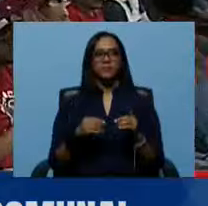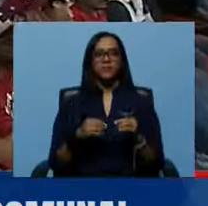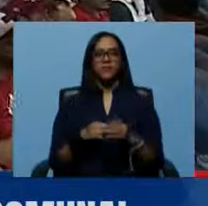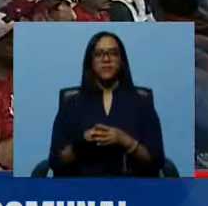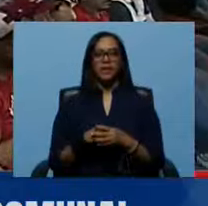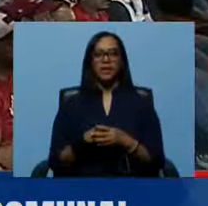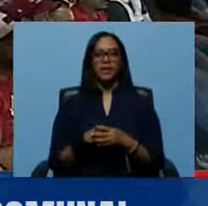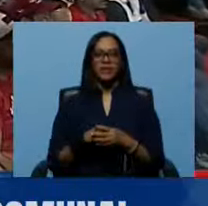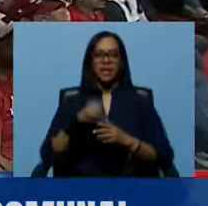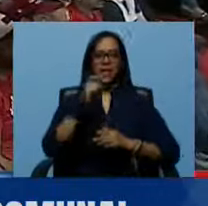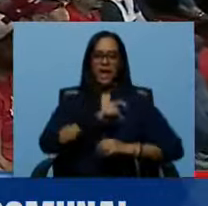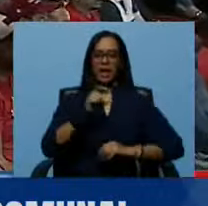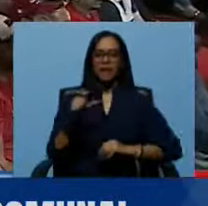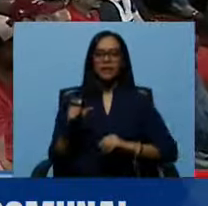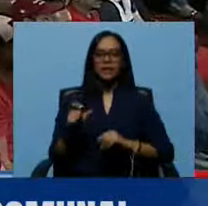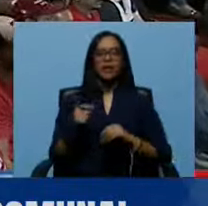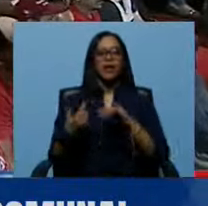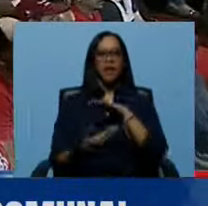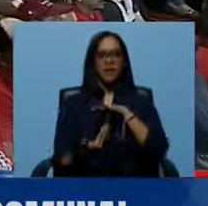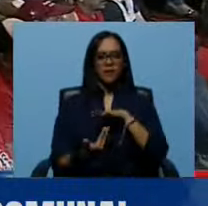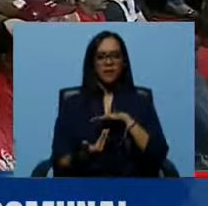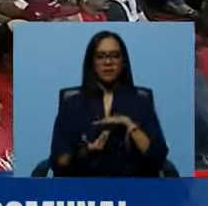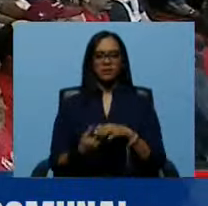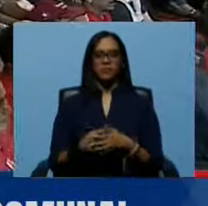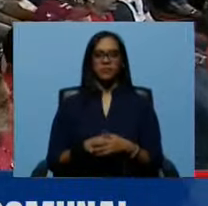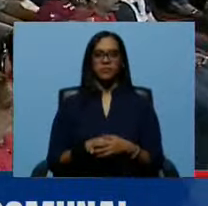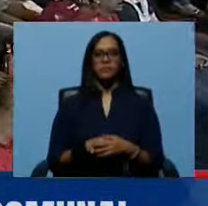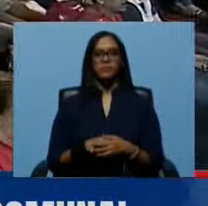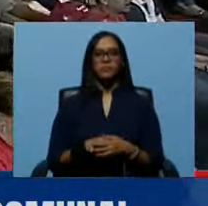soberana de la gente en las bases.